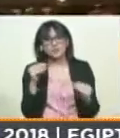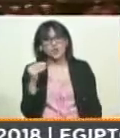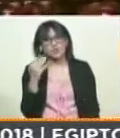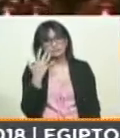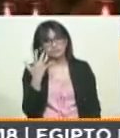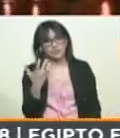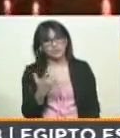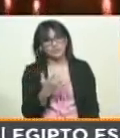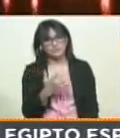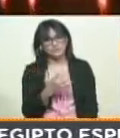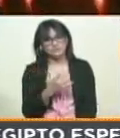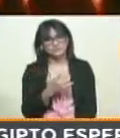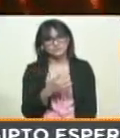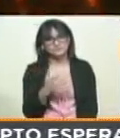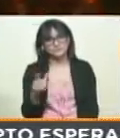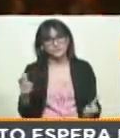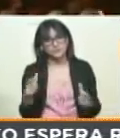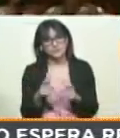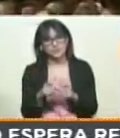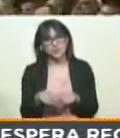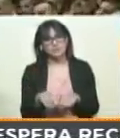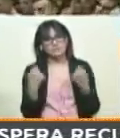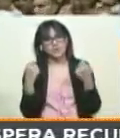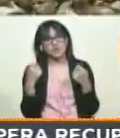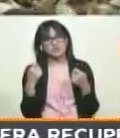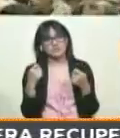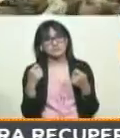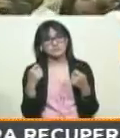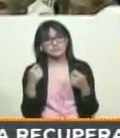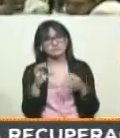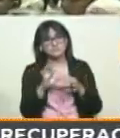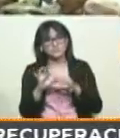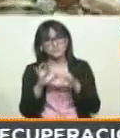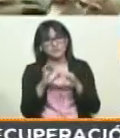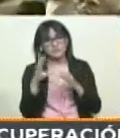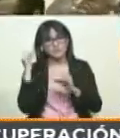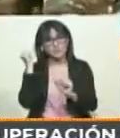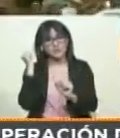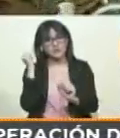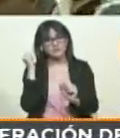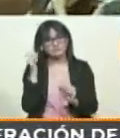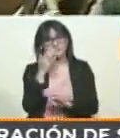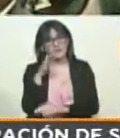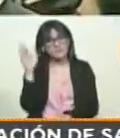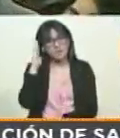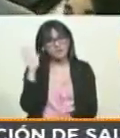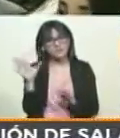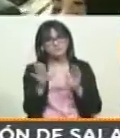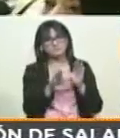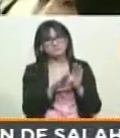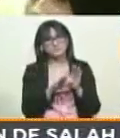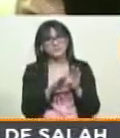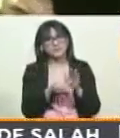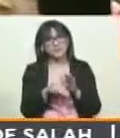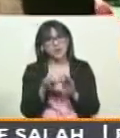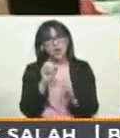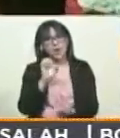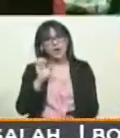ya. Reducción y ruptura de lazos diplomáticos, resoluciones hipócritas de la corrupta e impresentable